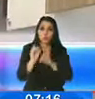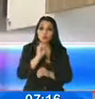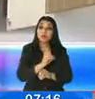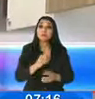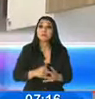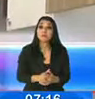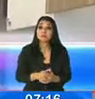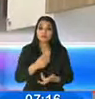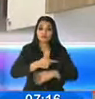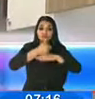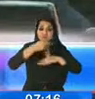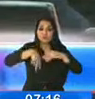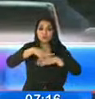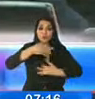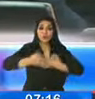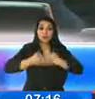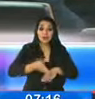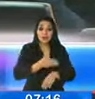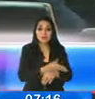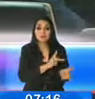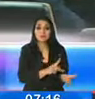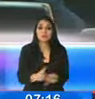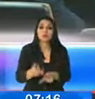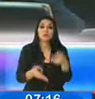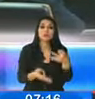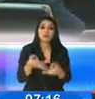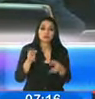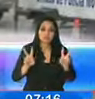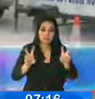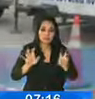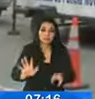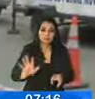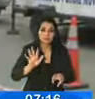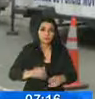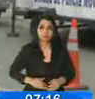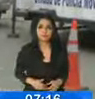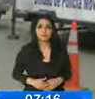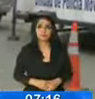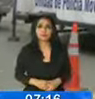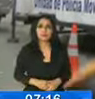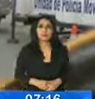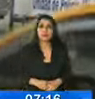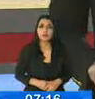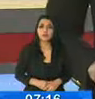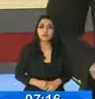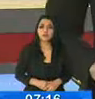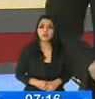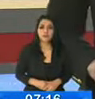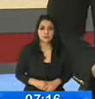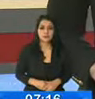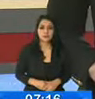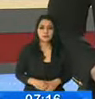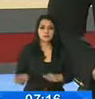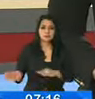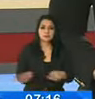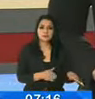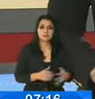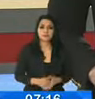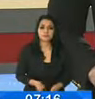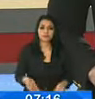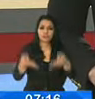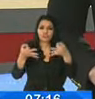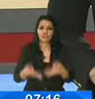Nacional la audiencia preparatoria de juicio. En este caso, informó Javier Gallo. Y se ratificó